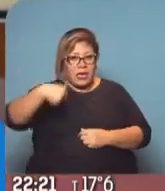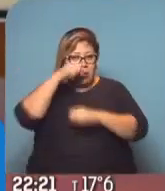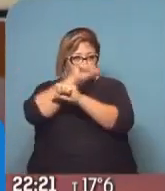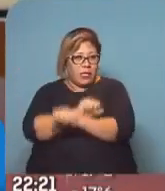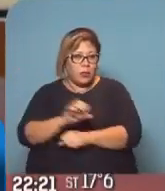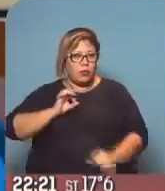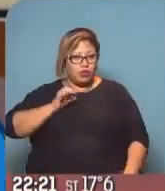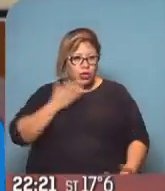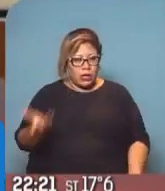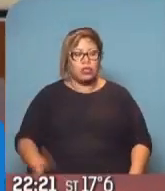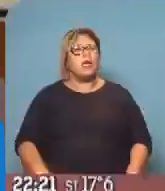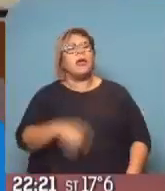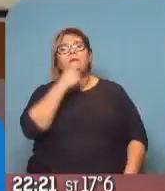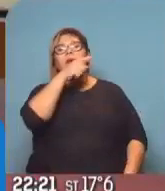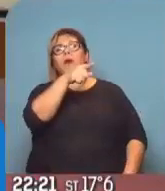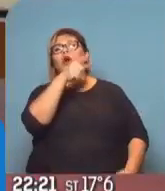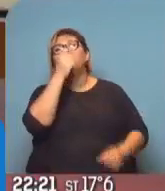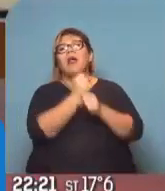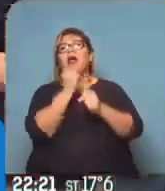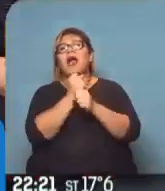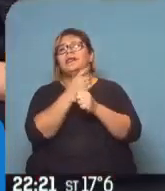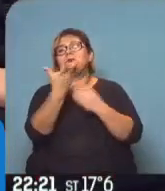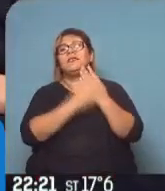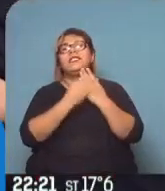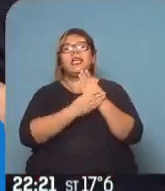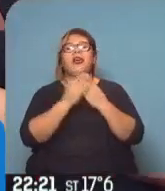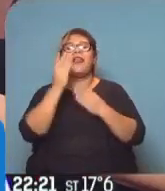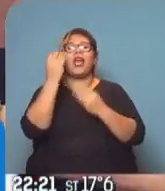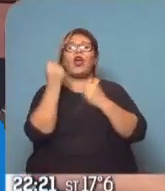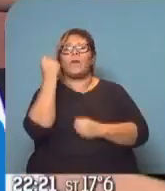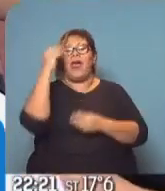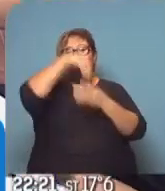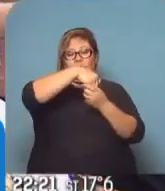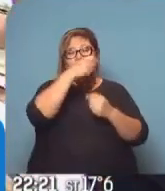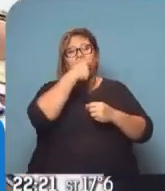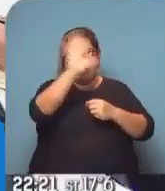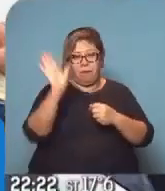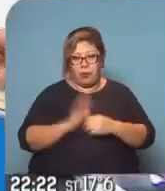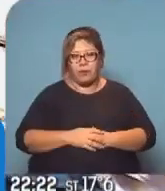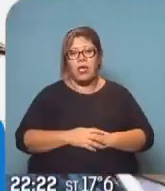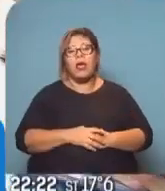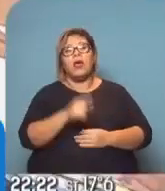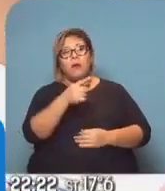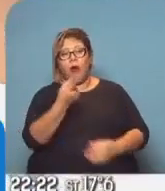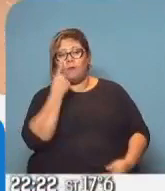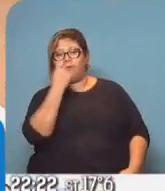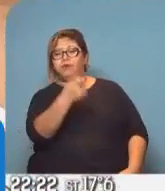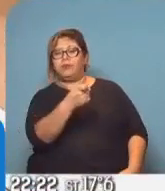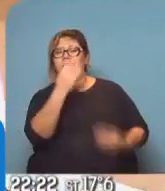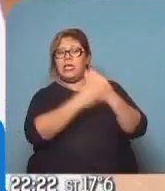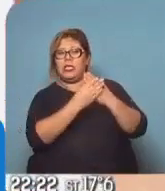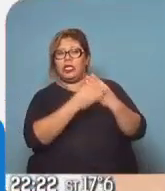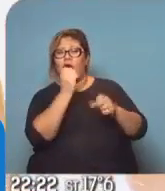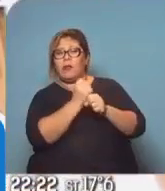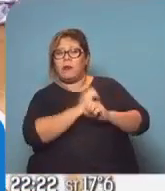un funcionario del Ministerio de Economía y ves que hay una operación malísima que está haciendo el ministro